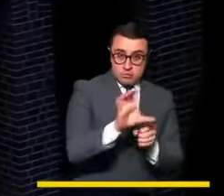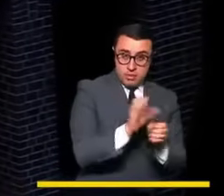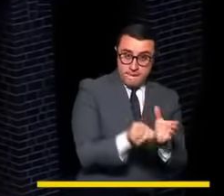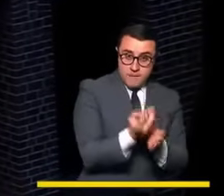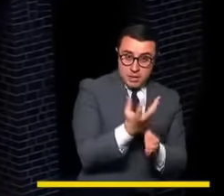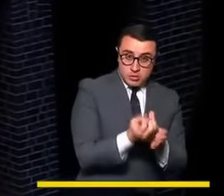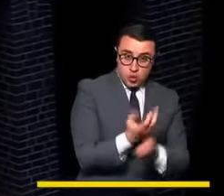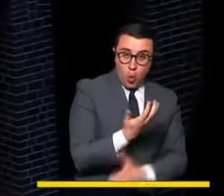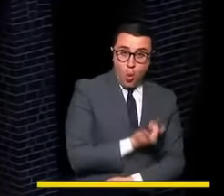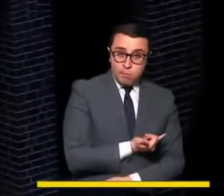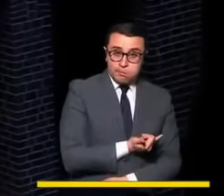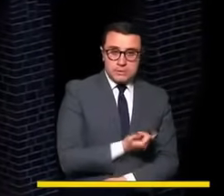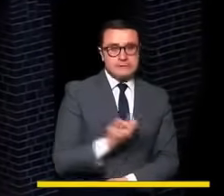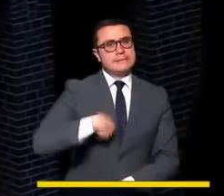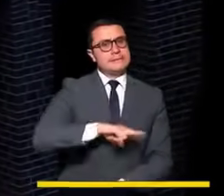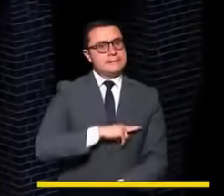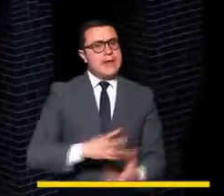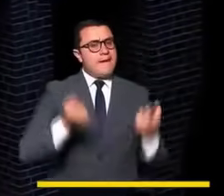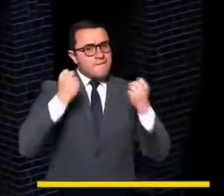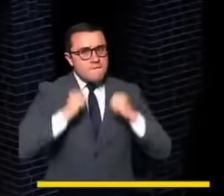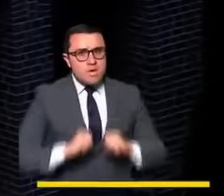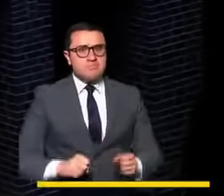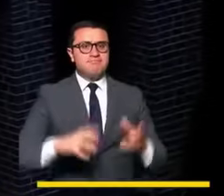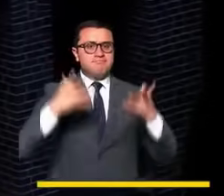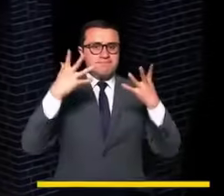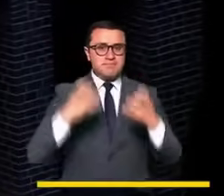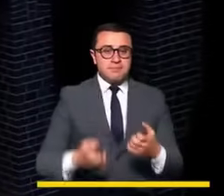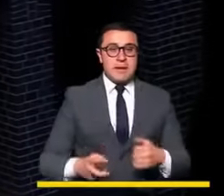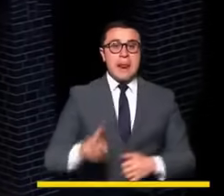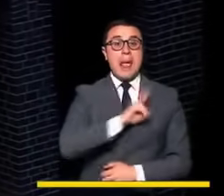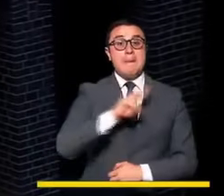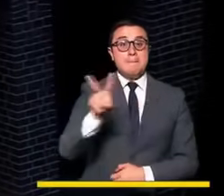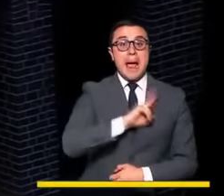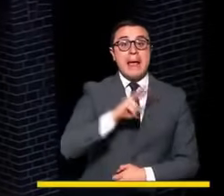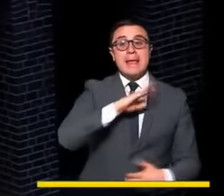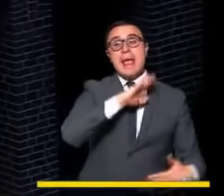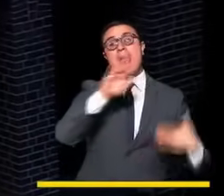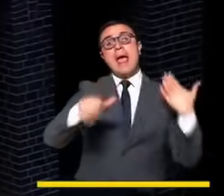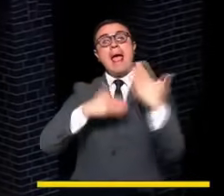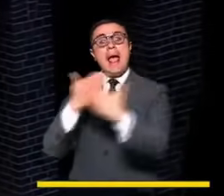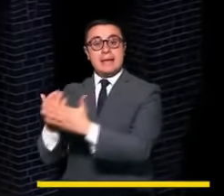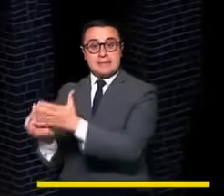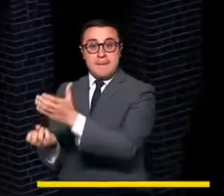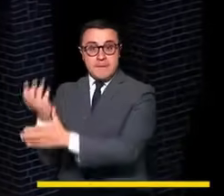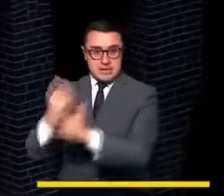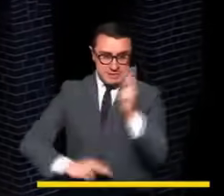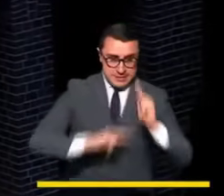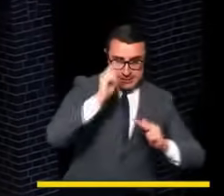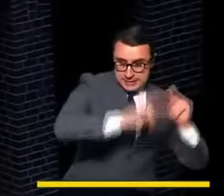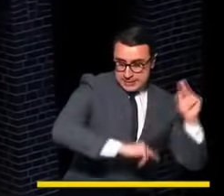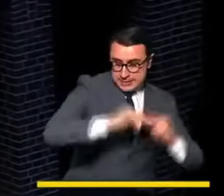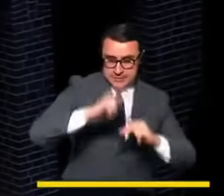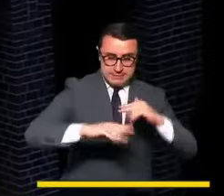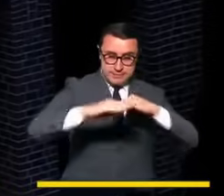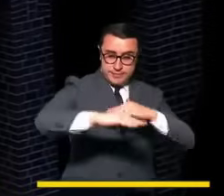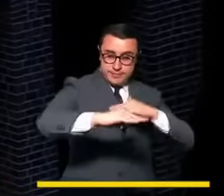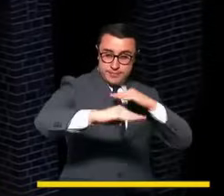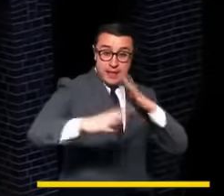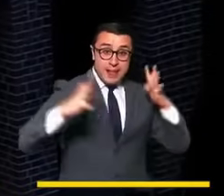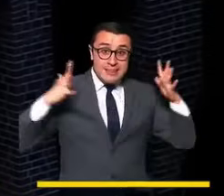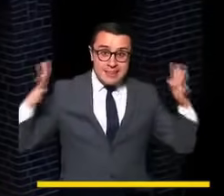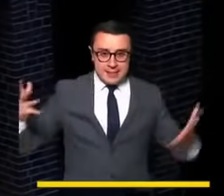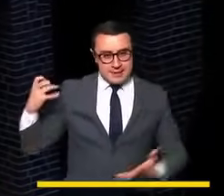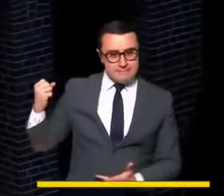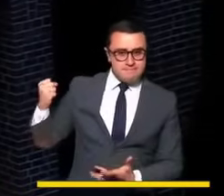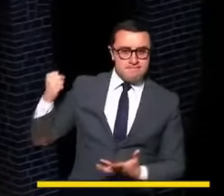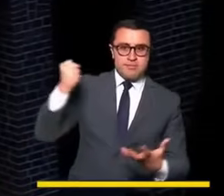haciendo nosotros un esfuerzo a ver si salimos del Valle del Cauca hasta Pasto, que es una inversión grande. Nada